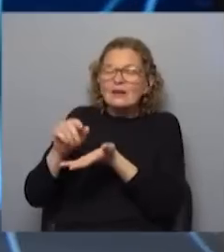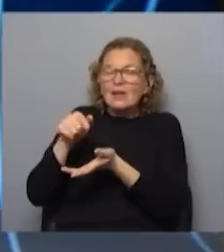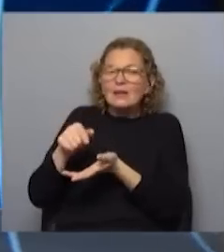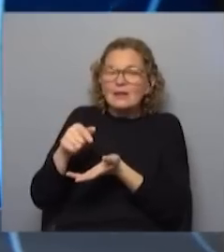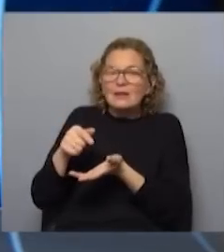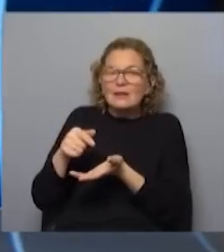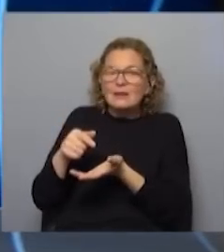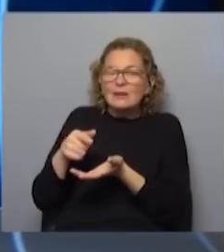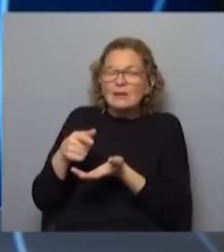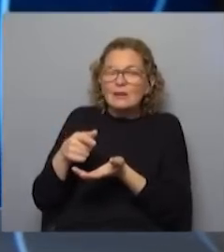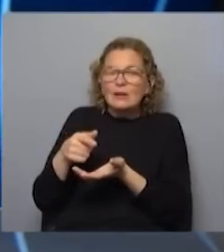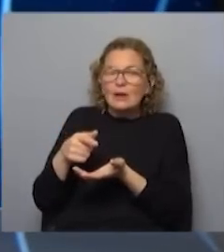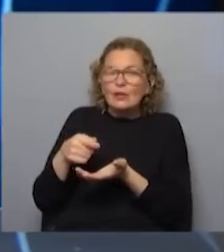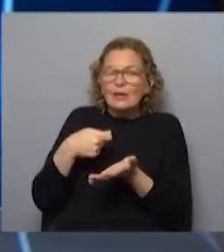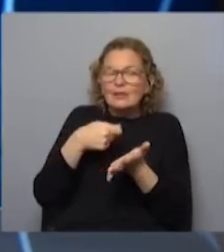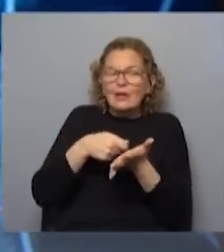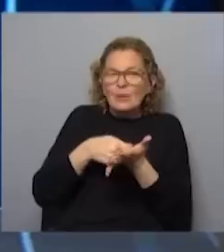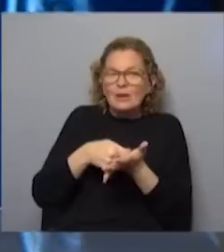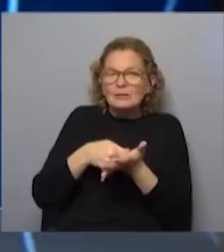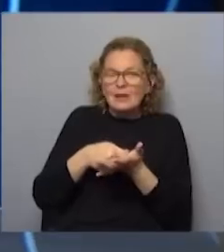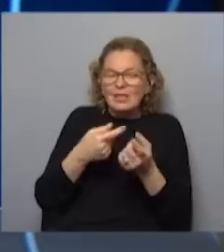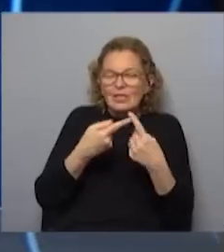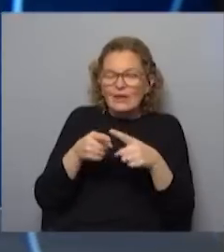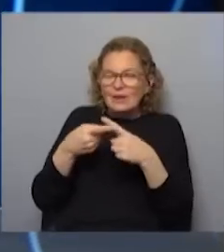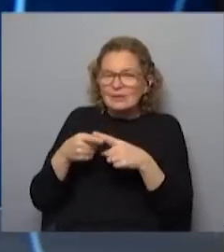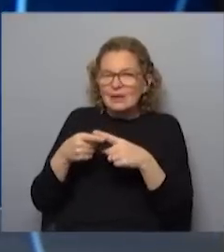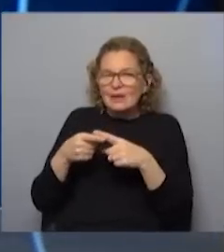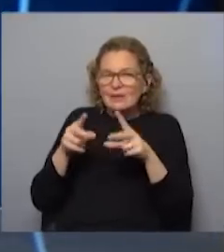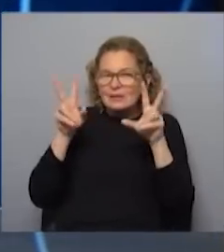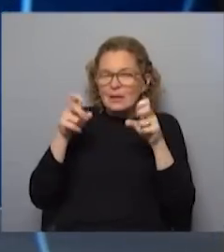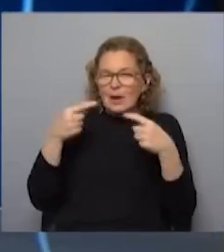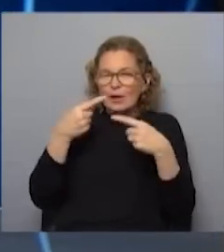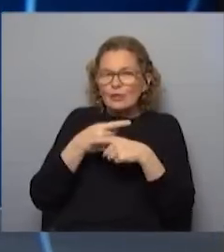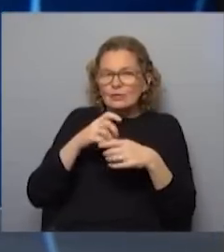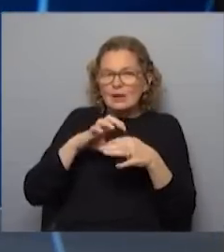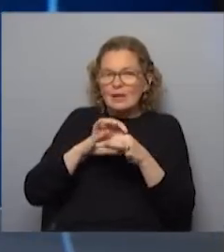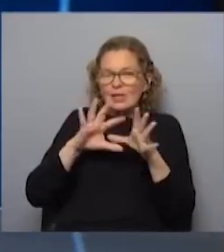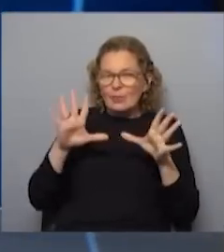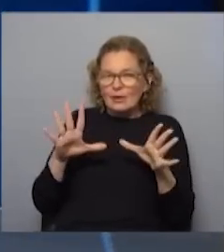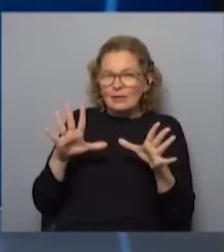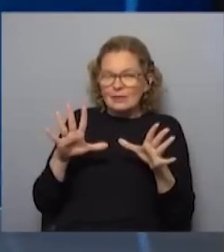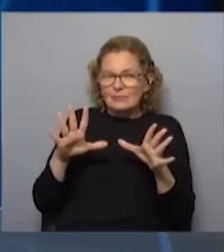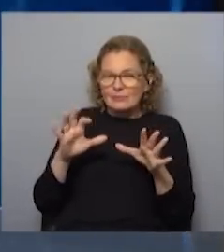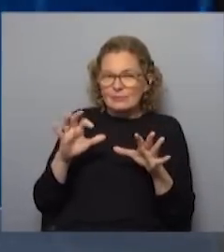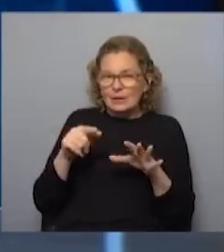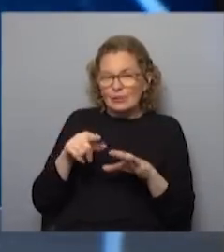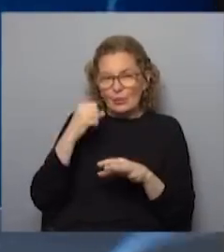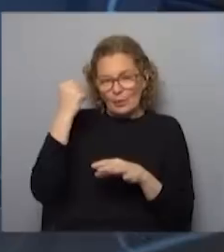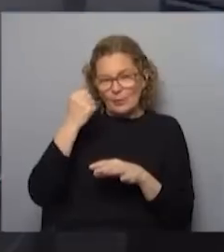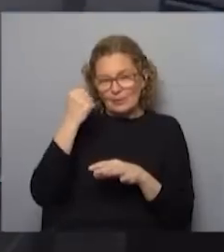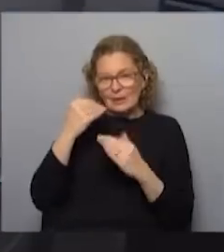en relación a lo que se invirtió en las cuestiones que atentaron contra la democracia creo que esto es importante